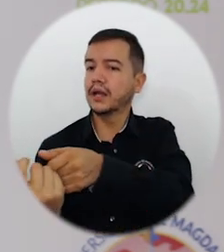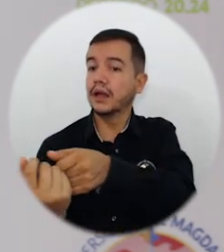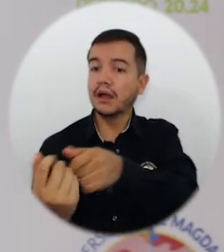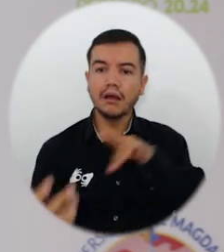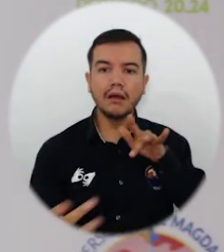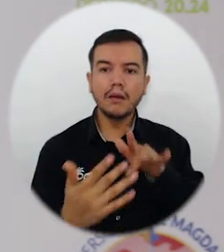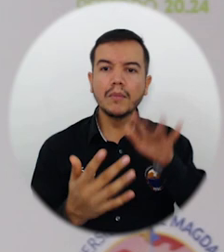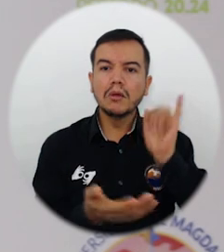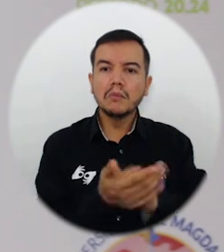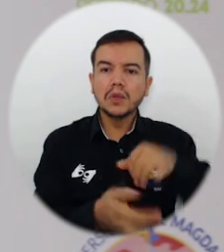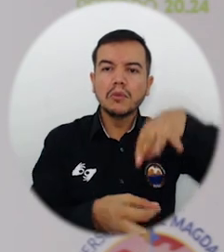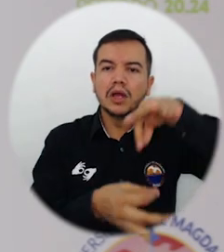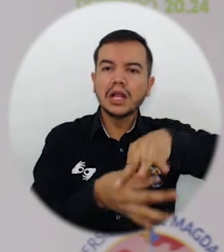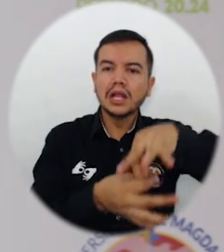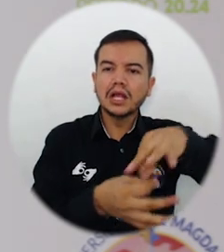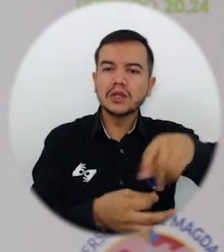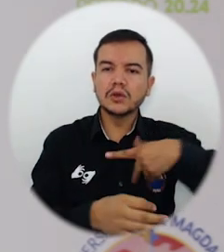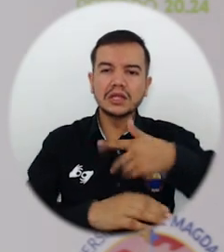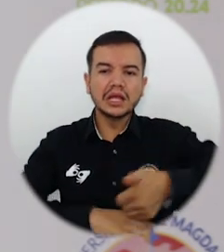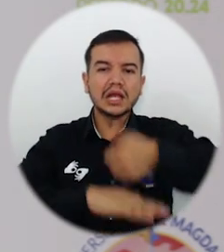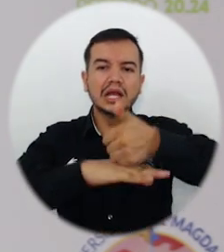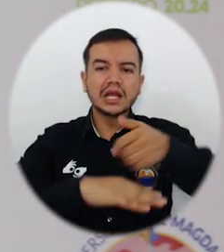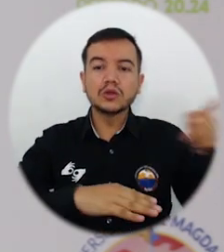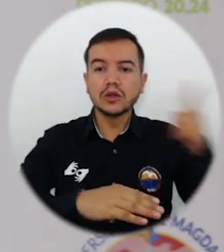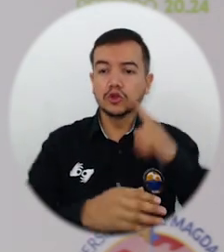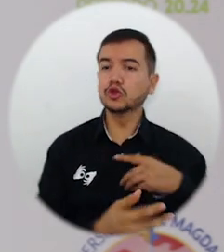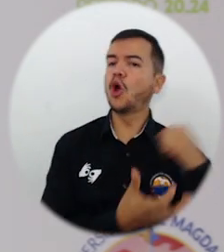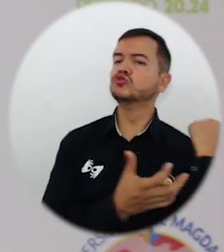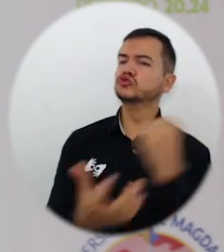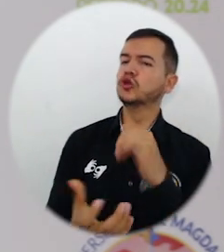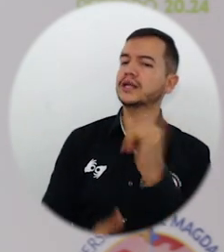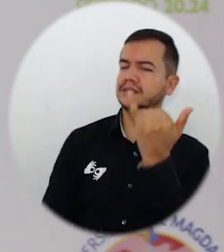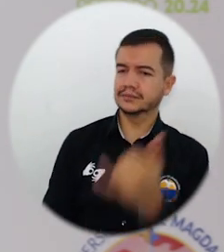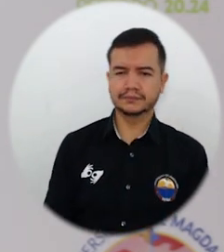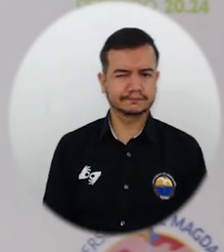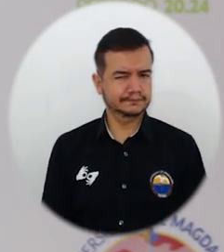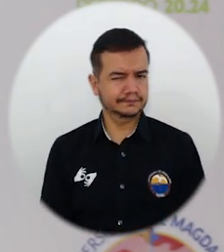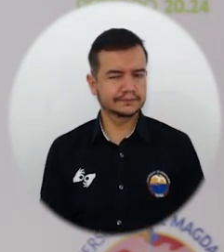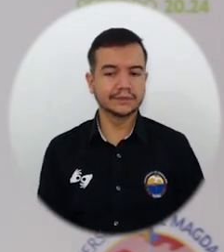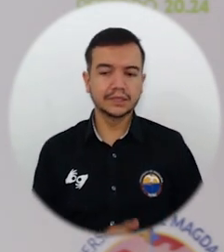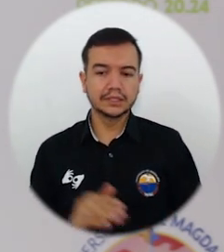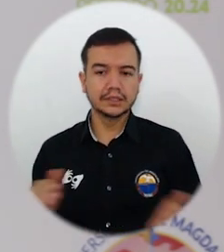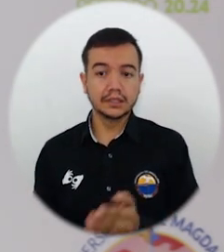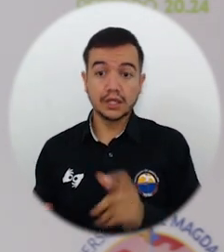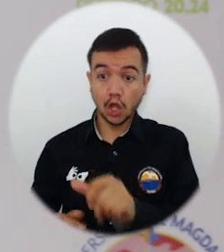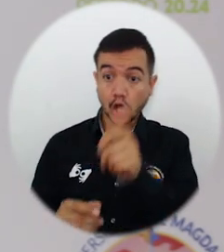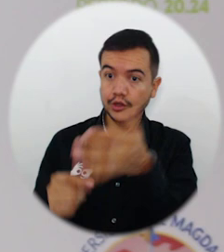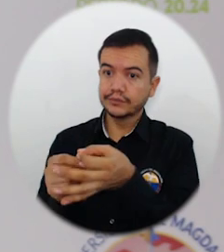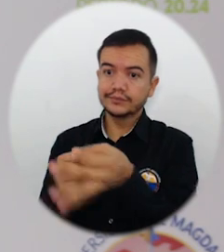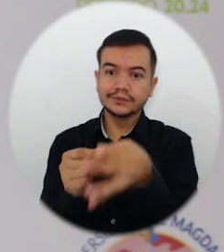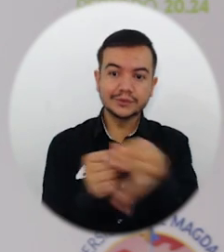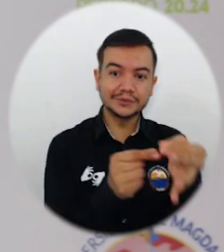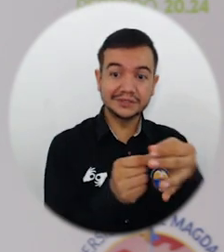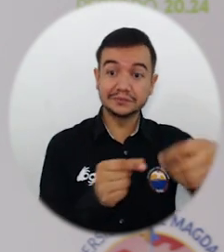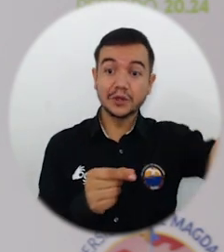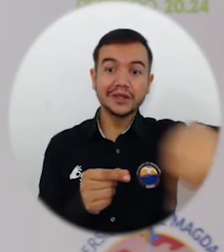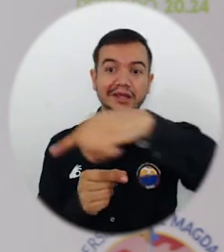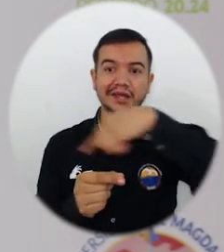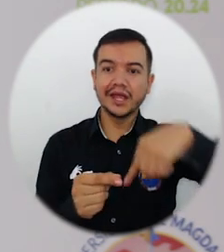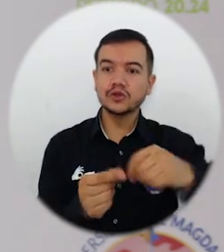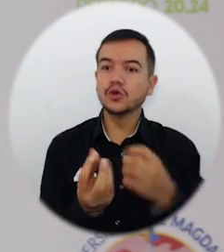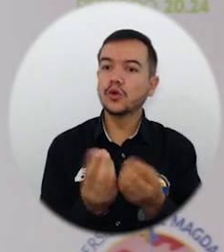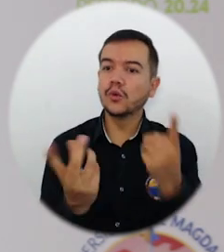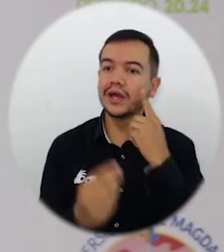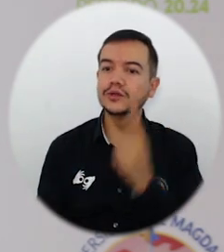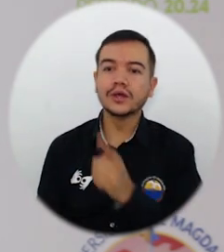para rector. Y de otras entidades públicas, sobre todo municipios del Magdalena, 21 municipios, de los cuales quedamos pendientes,